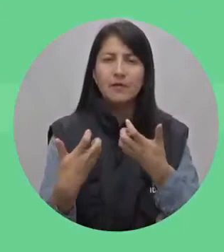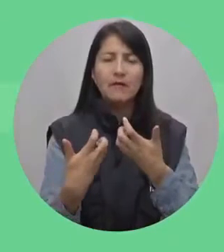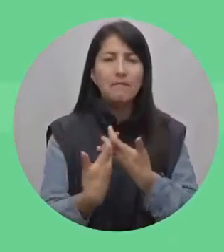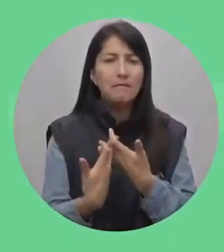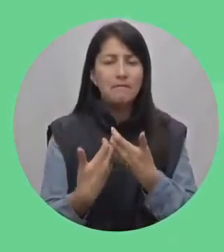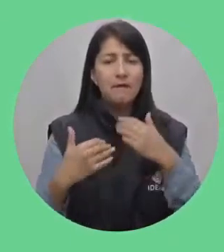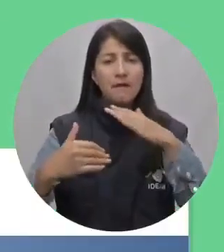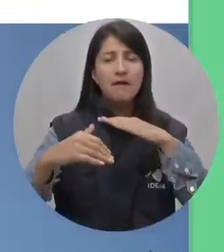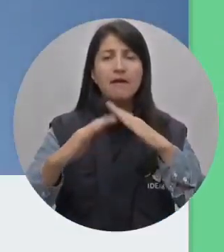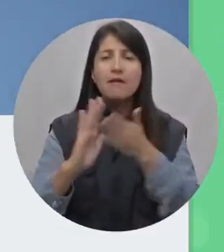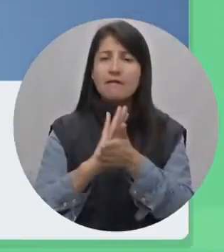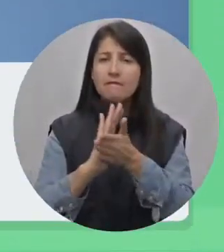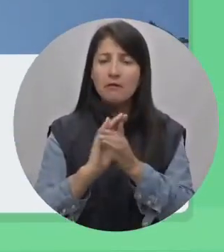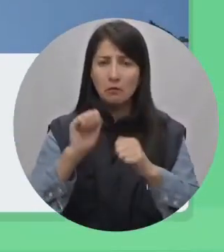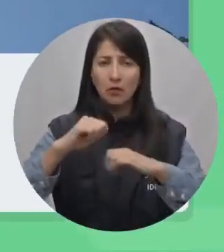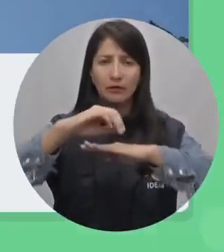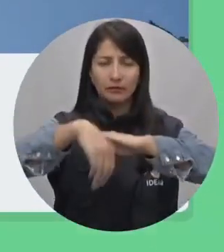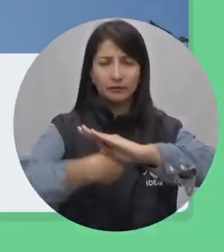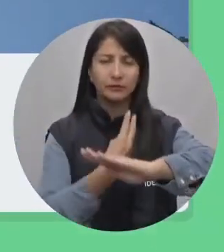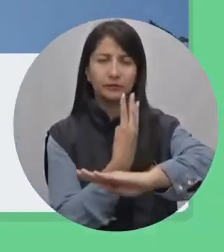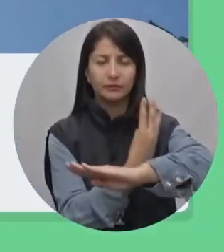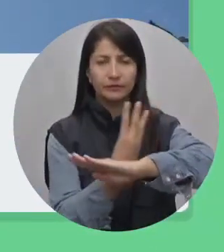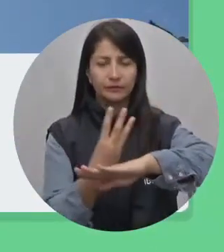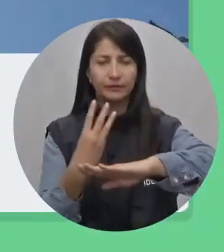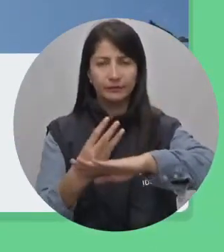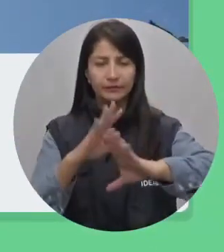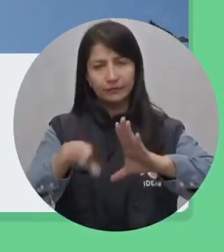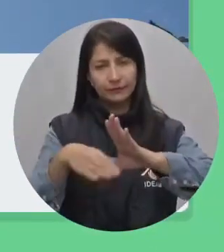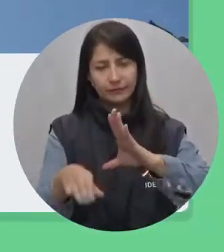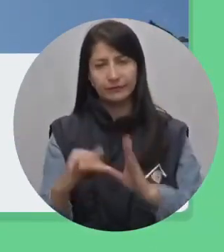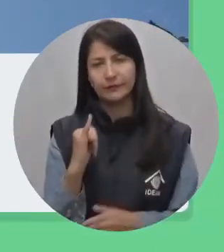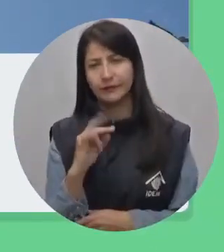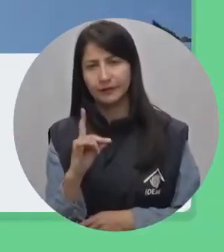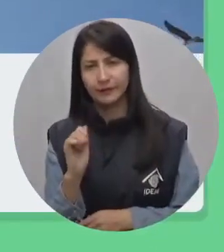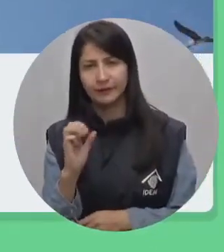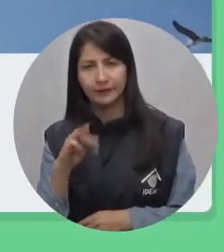Para mayor información sobre el pronóstico del tiempo, visítenos en